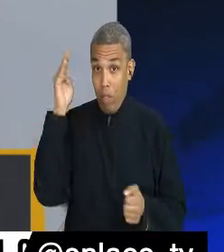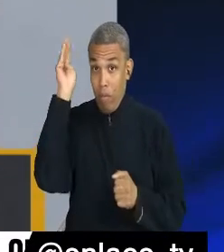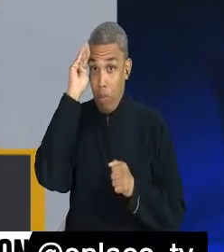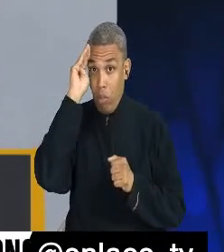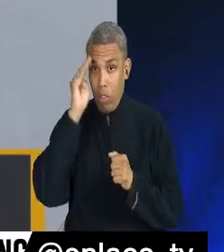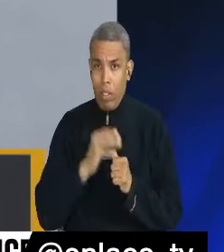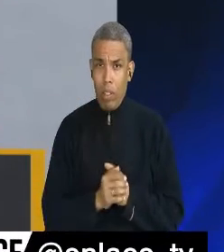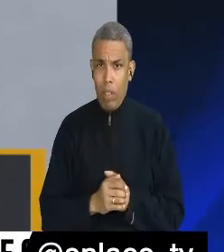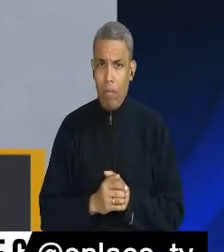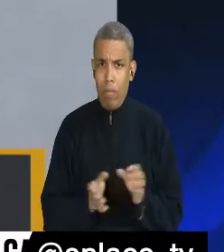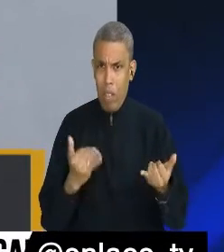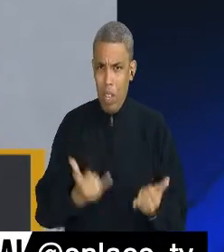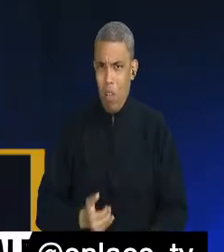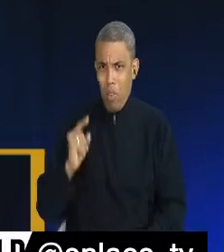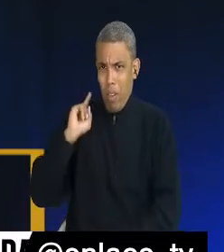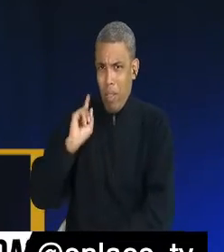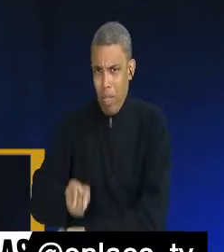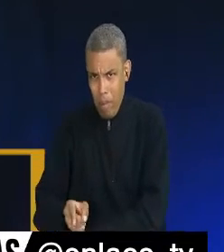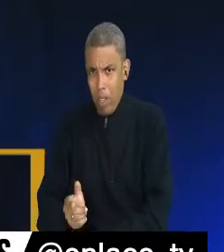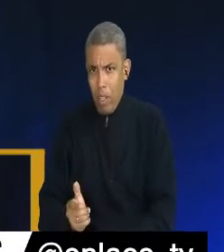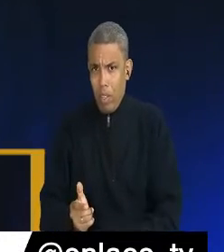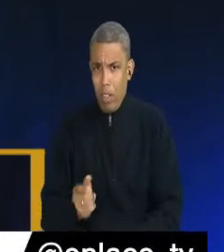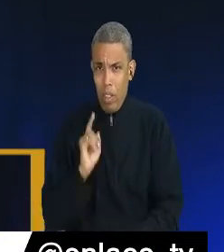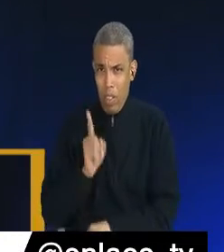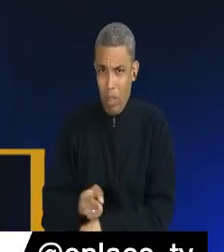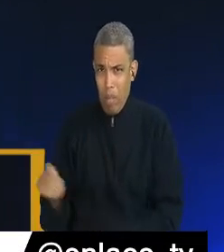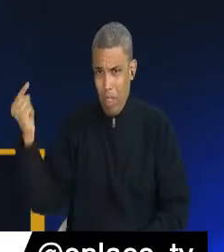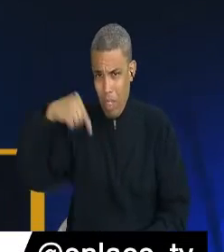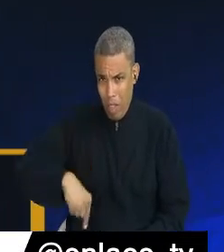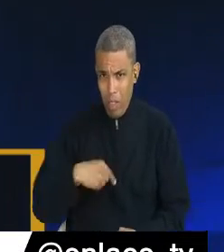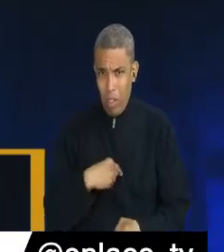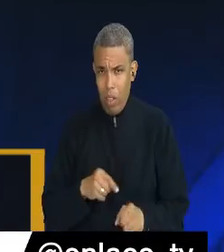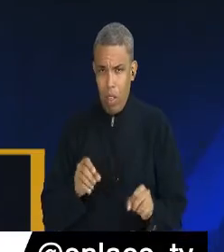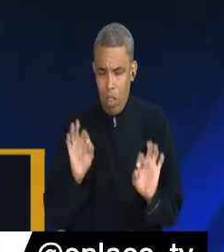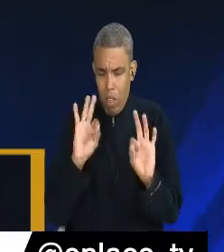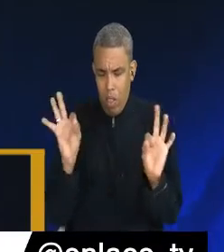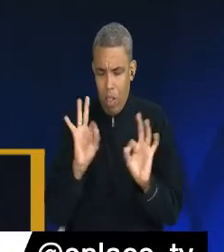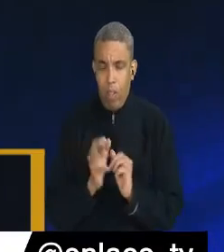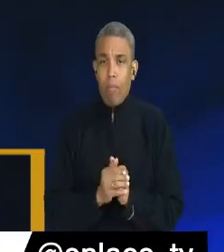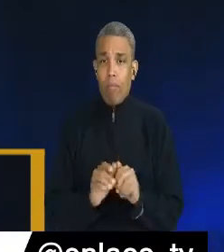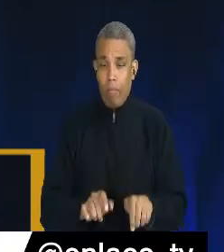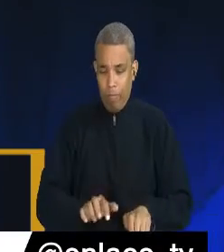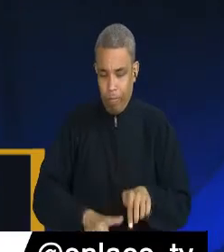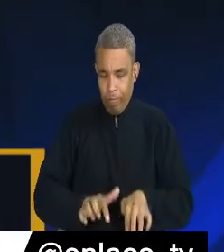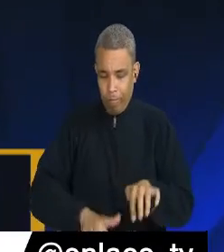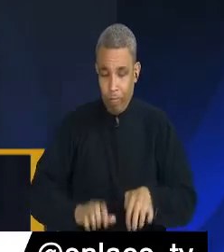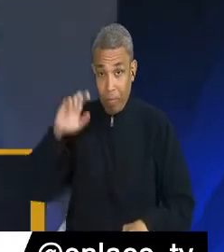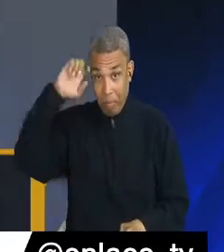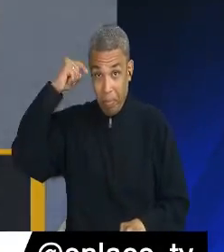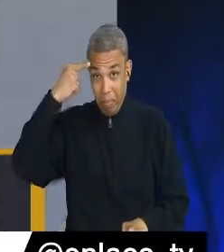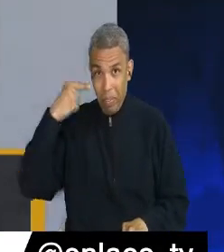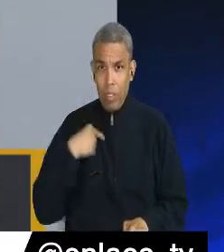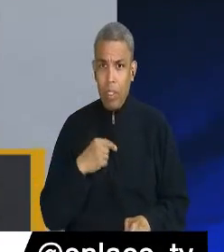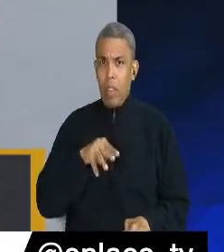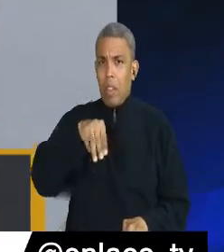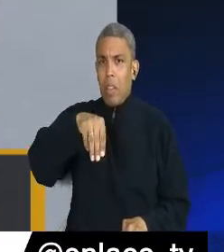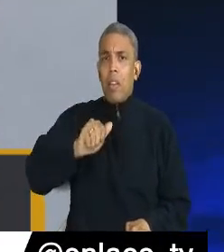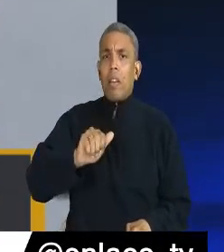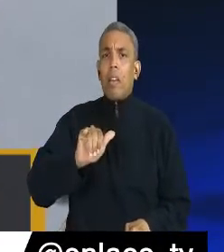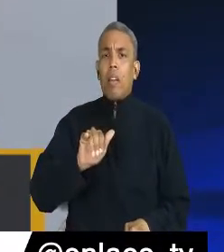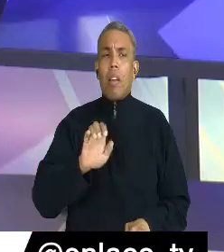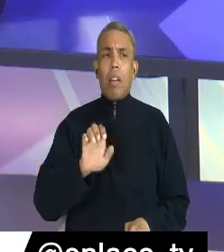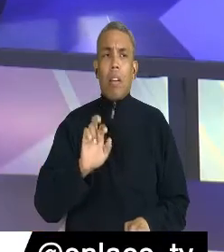no ha sido interpuesta la denuncia por parte de los afectados mayerling huyó que es secretaria de gobierno rechazo de esta situación